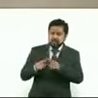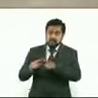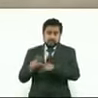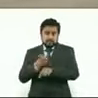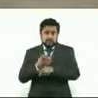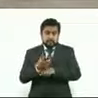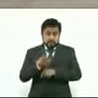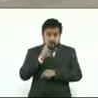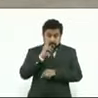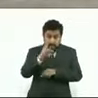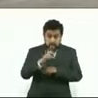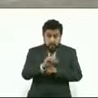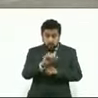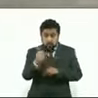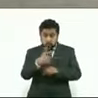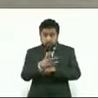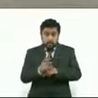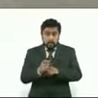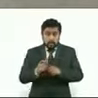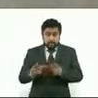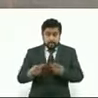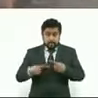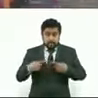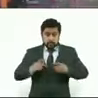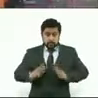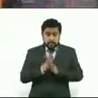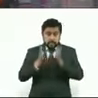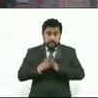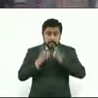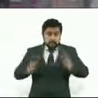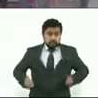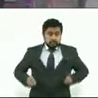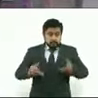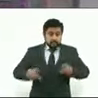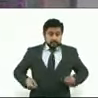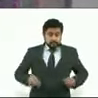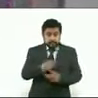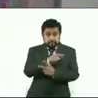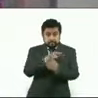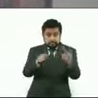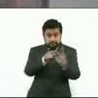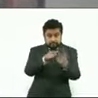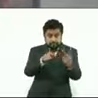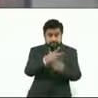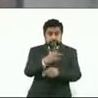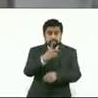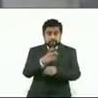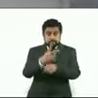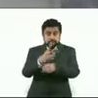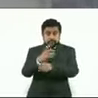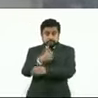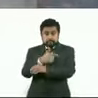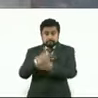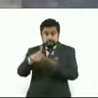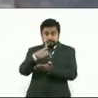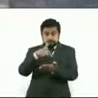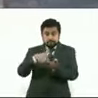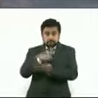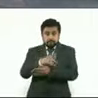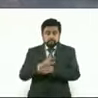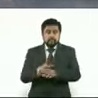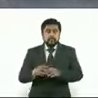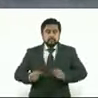con este duelo que se ha mantenido en los primeros lugares en la competencia de